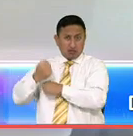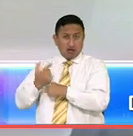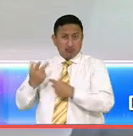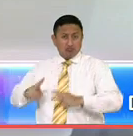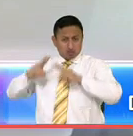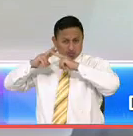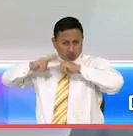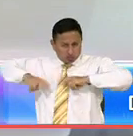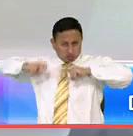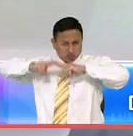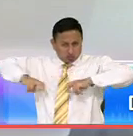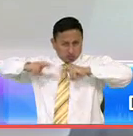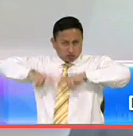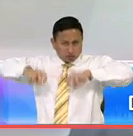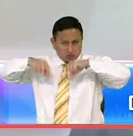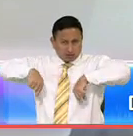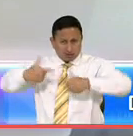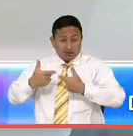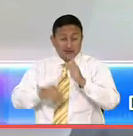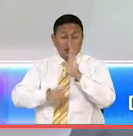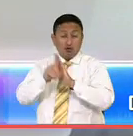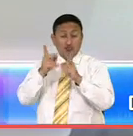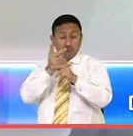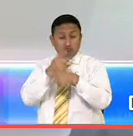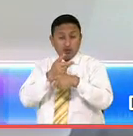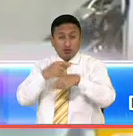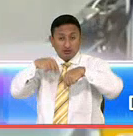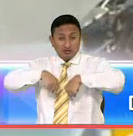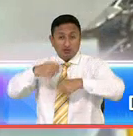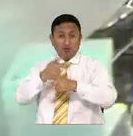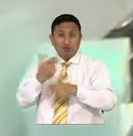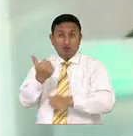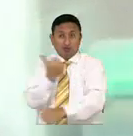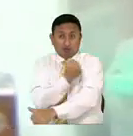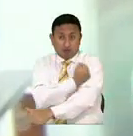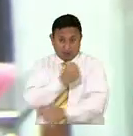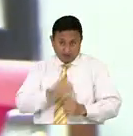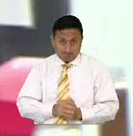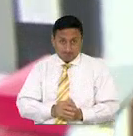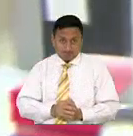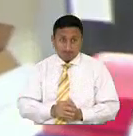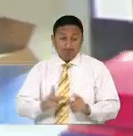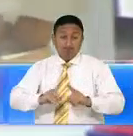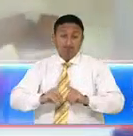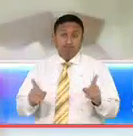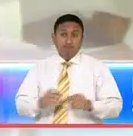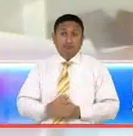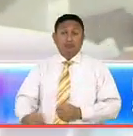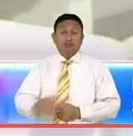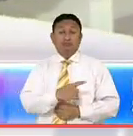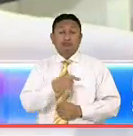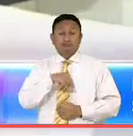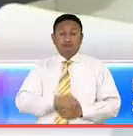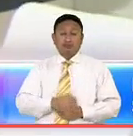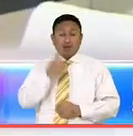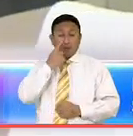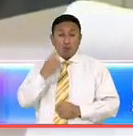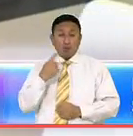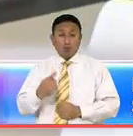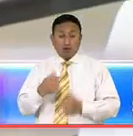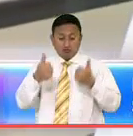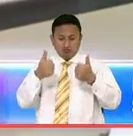producción de medicamentos insumos y vacunas aún así se espera que los resultados de las fases de pruebas sean